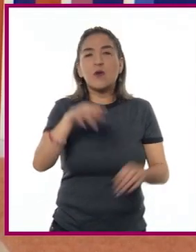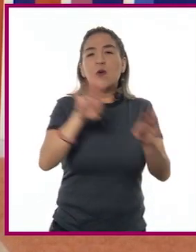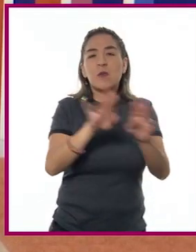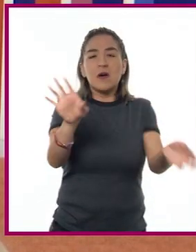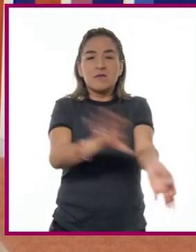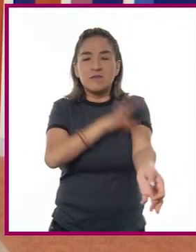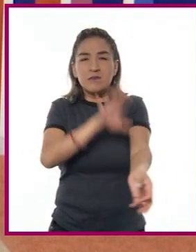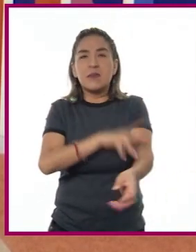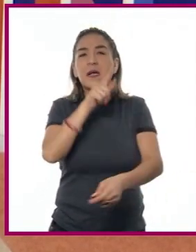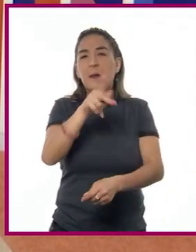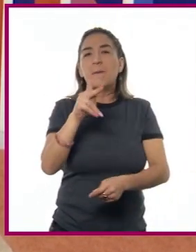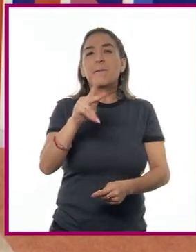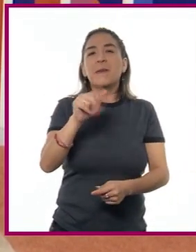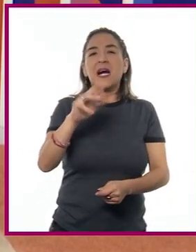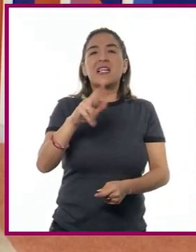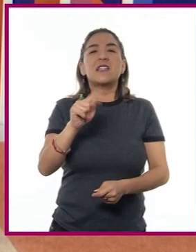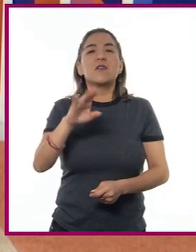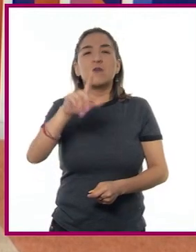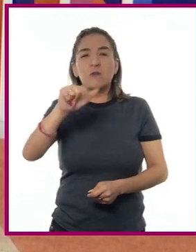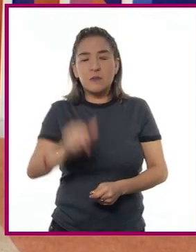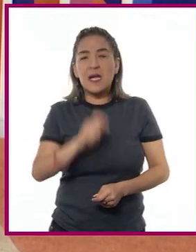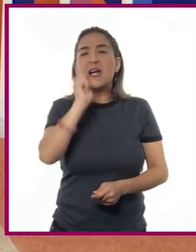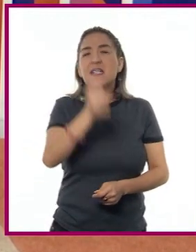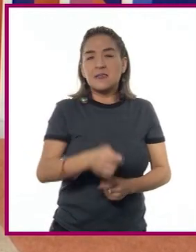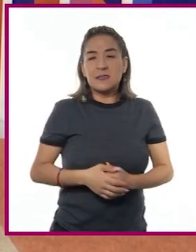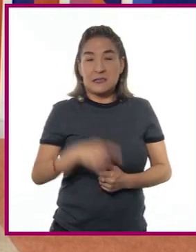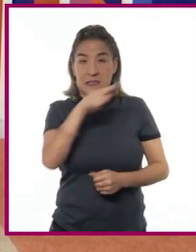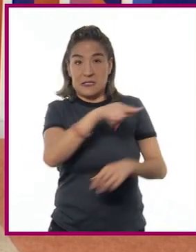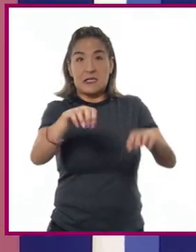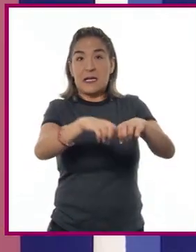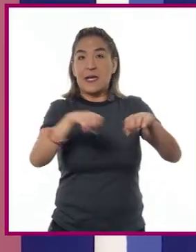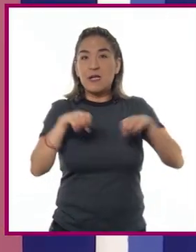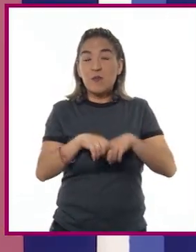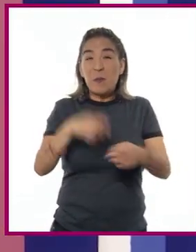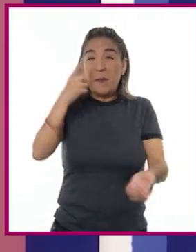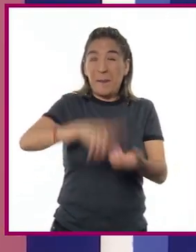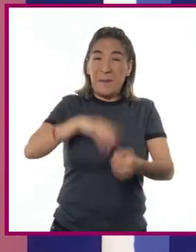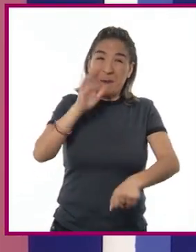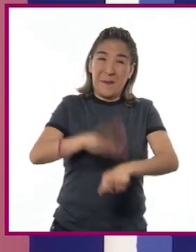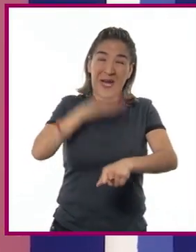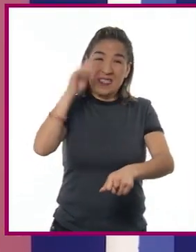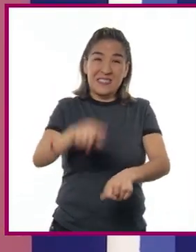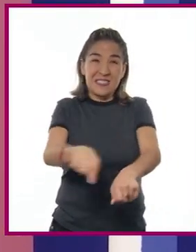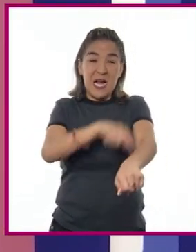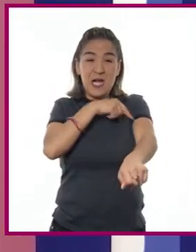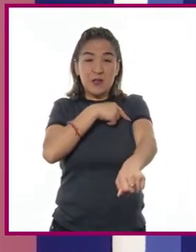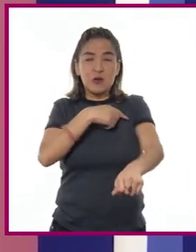¿Qué es lo que pasa? Tenemos unas partículas, estos equipos que son muy grandes y potentes,